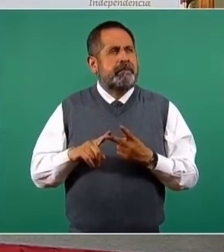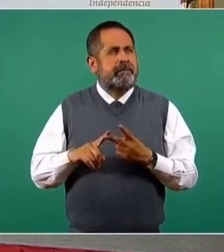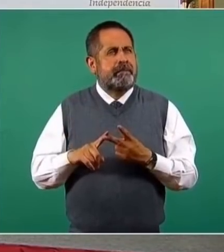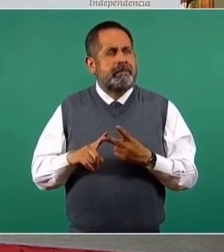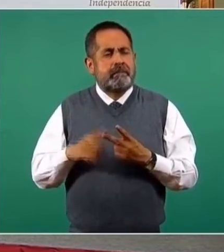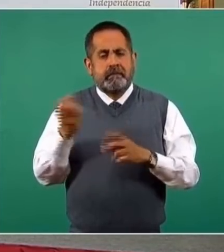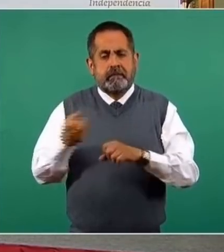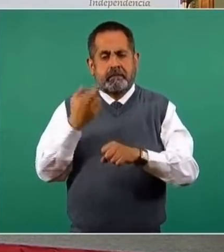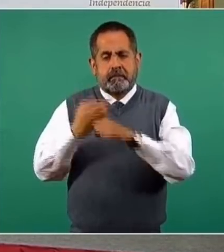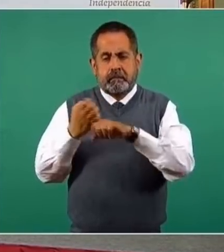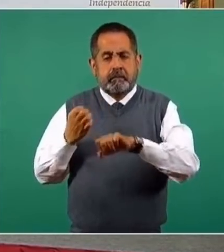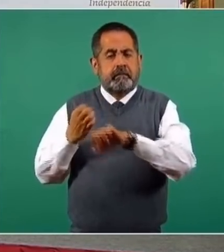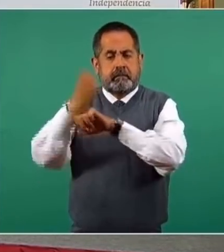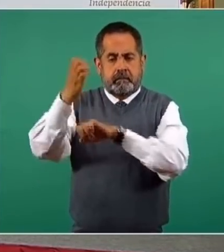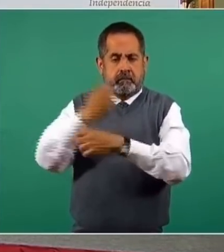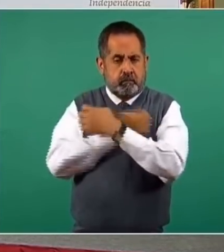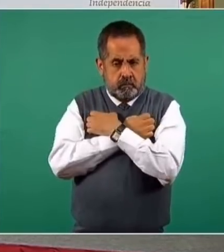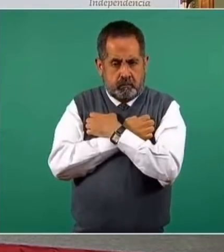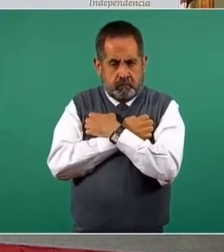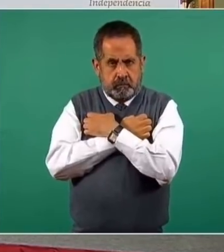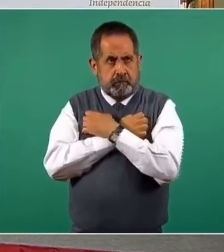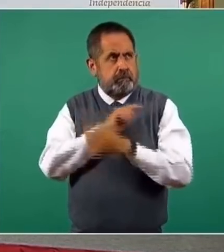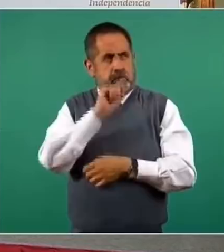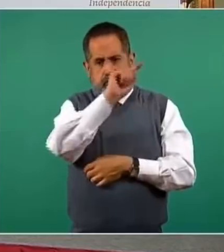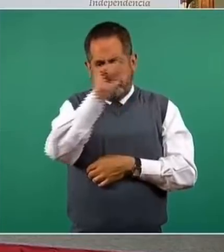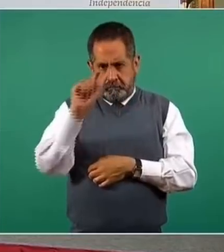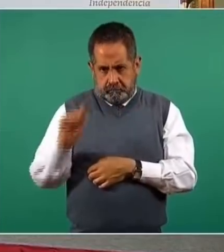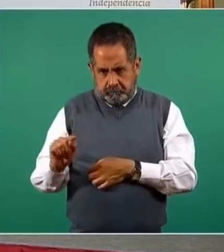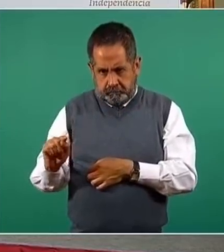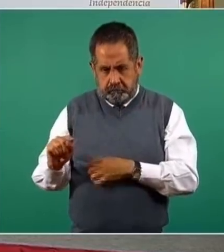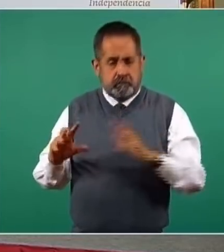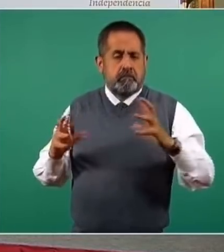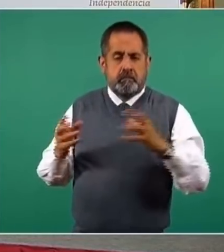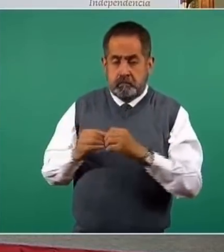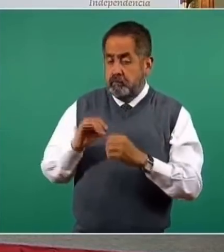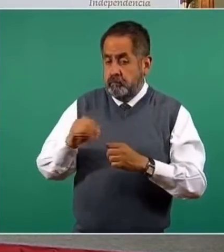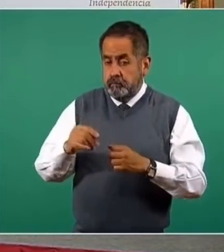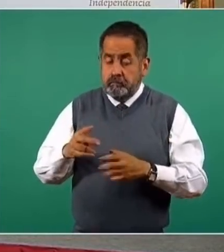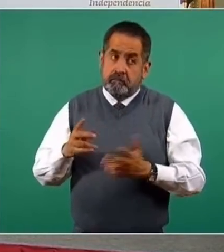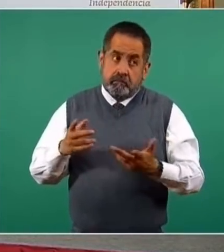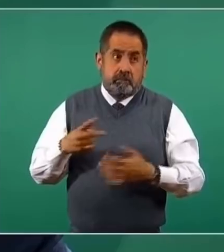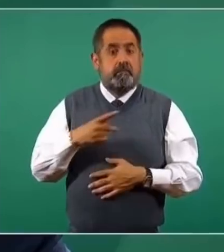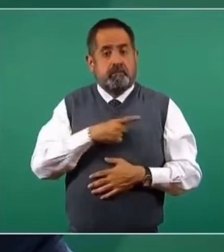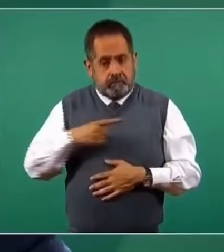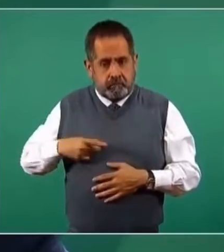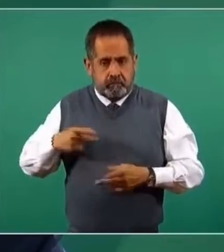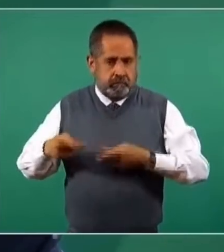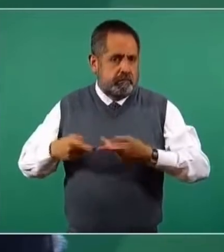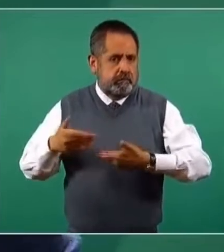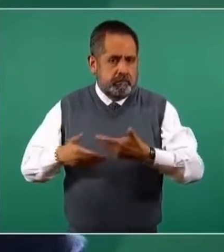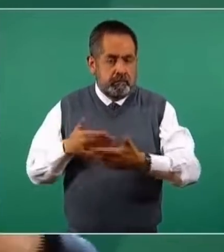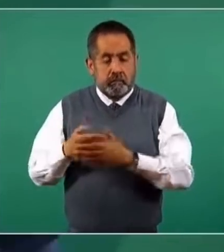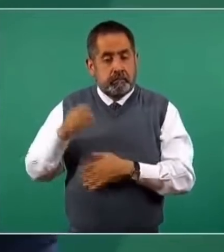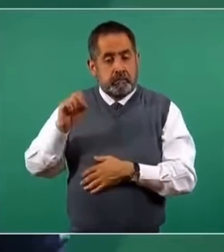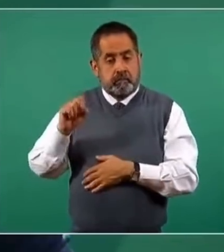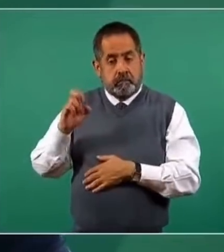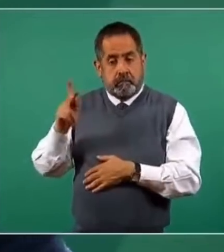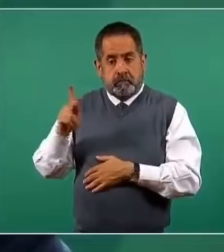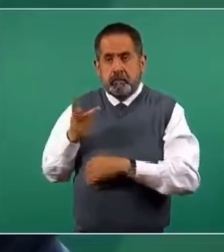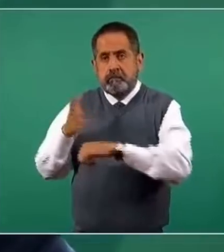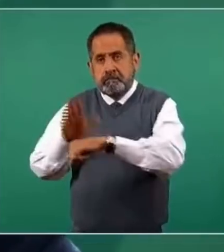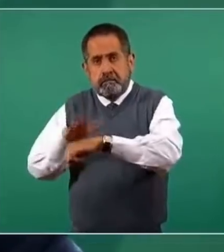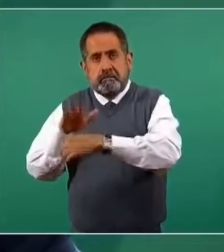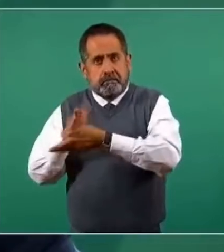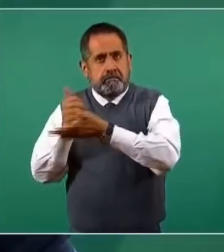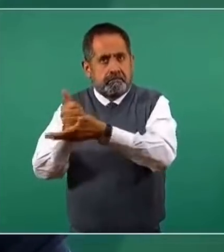Secretarías Estatales de Educación están preparadas o deben estar preparadas porque la SEP les ha estado ayudando a